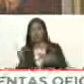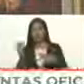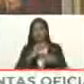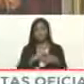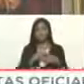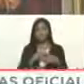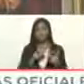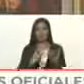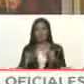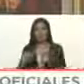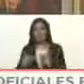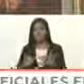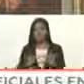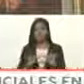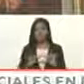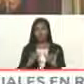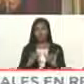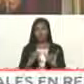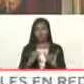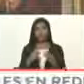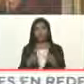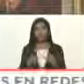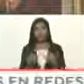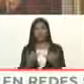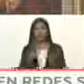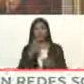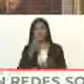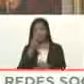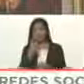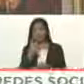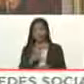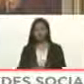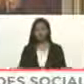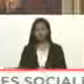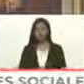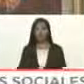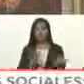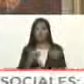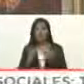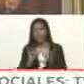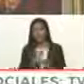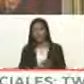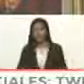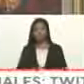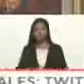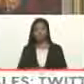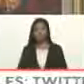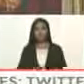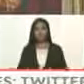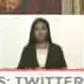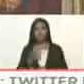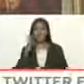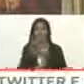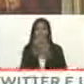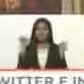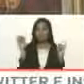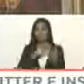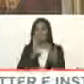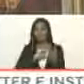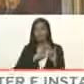de los insumos y las medicinas y los equipos médicos que necesita Venezuela. La independencia